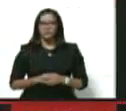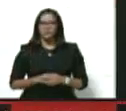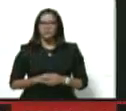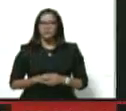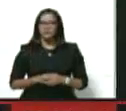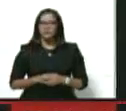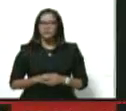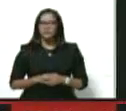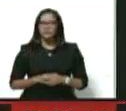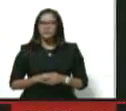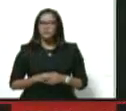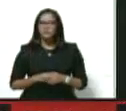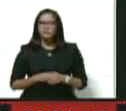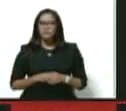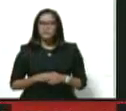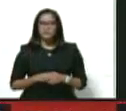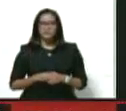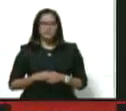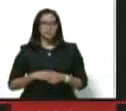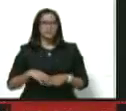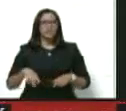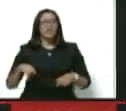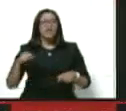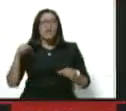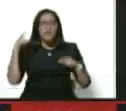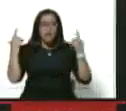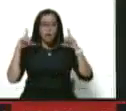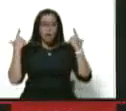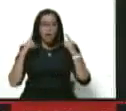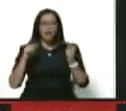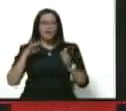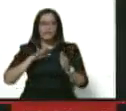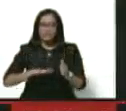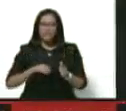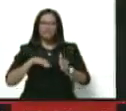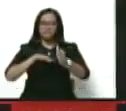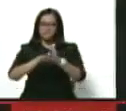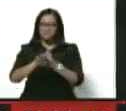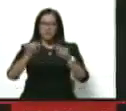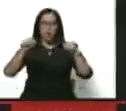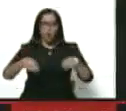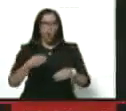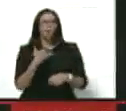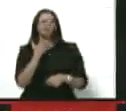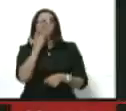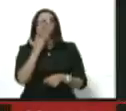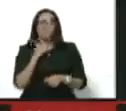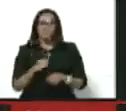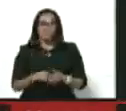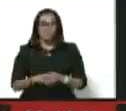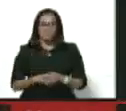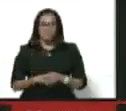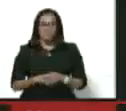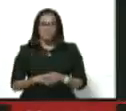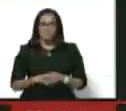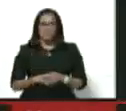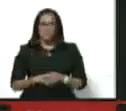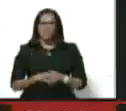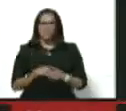La Guaira está tres patadas a Miami hoy por hoy. Y salió el imbécil del Juan Pablo